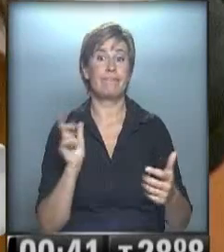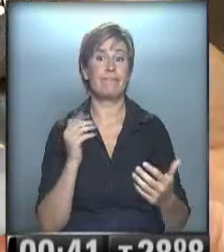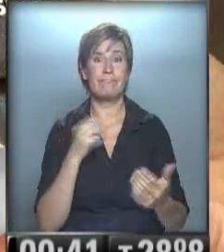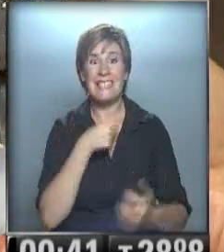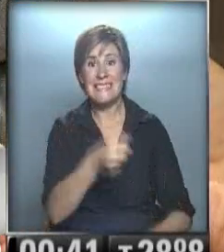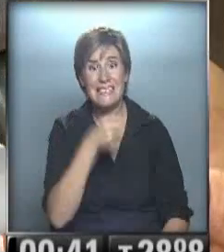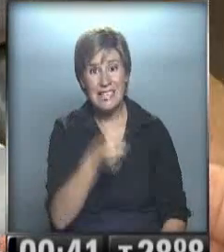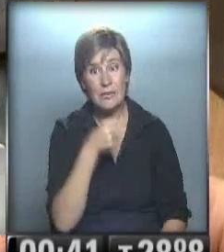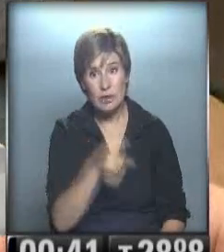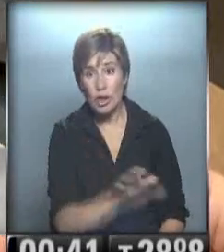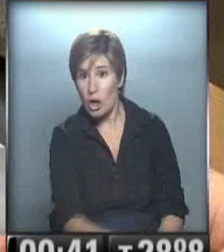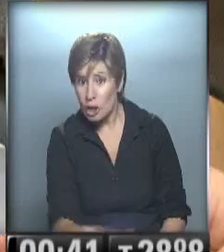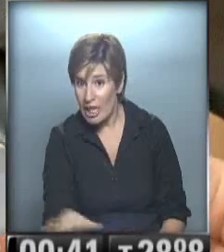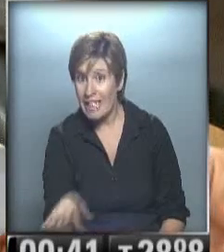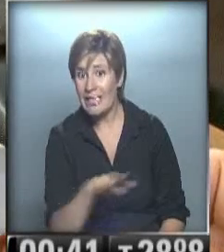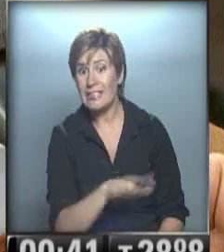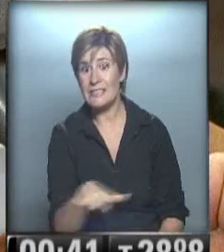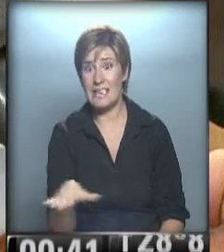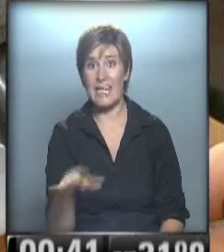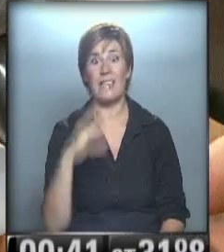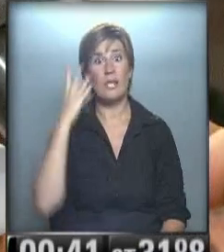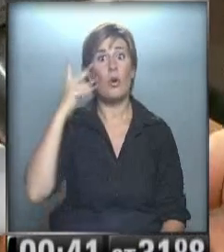el juez Martínez